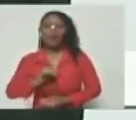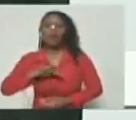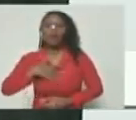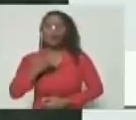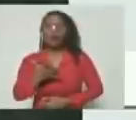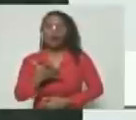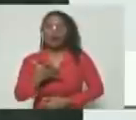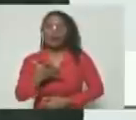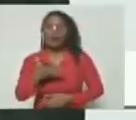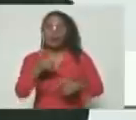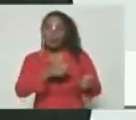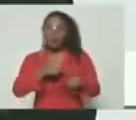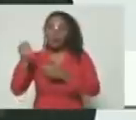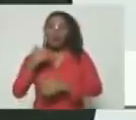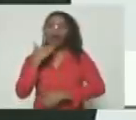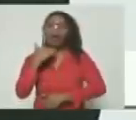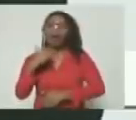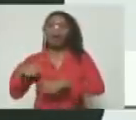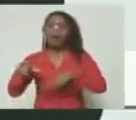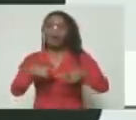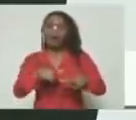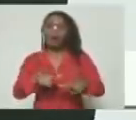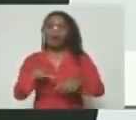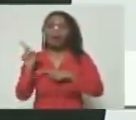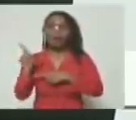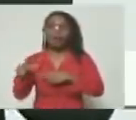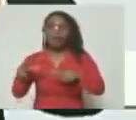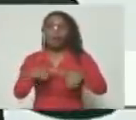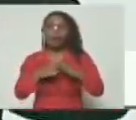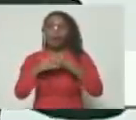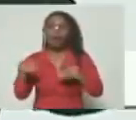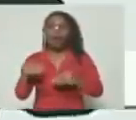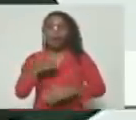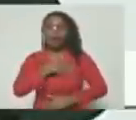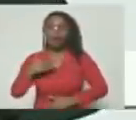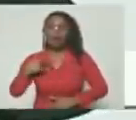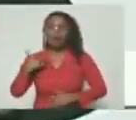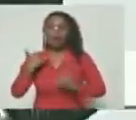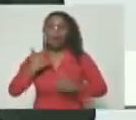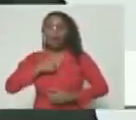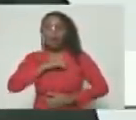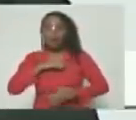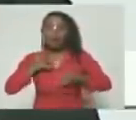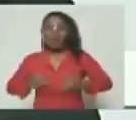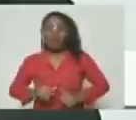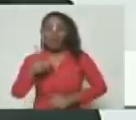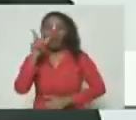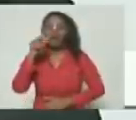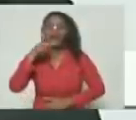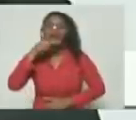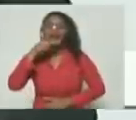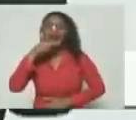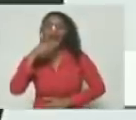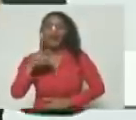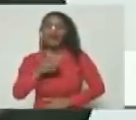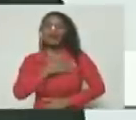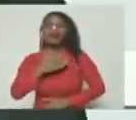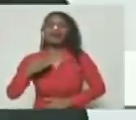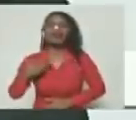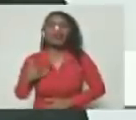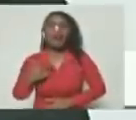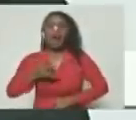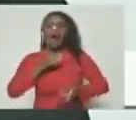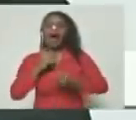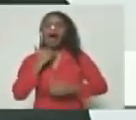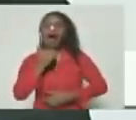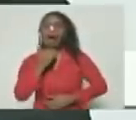a algún lugar. Y a ese lugar que todos queremos, a ese lugar que nuestros hijos y nuestros nietos quieren y que algunos lo